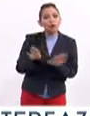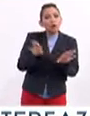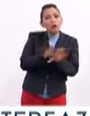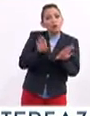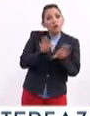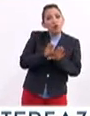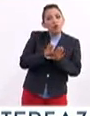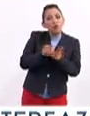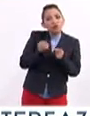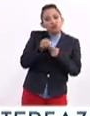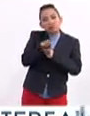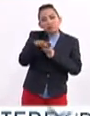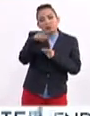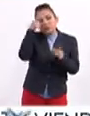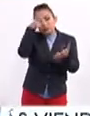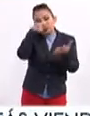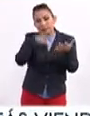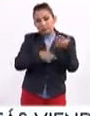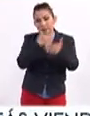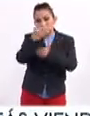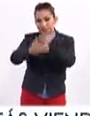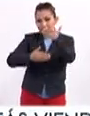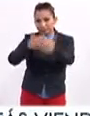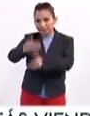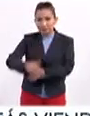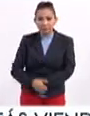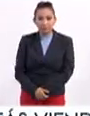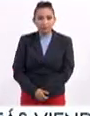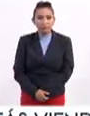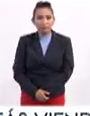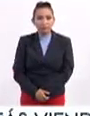cómo influyen en los objetivos de desarrollo sostenible.